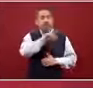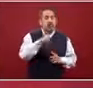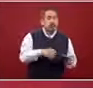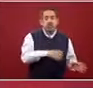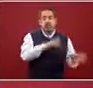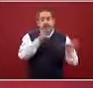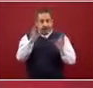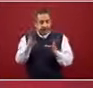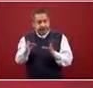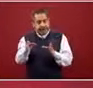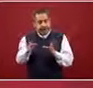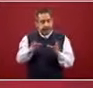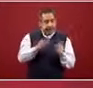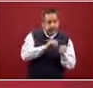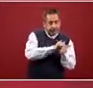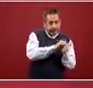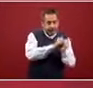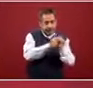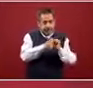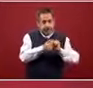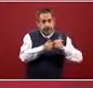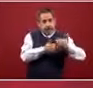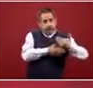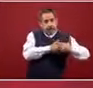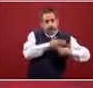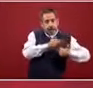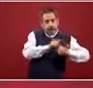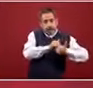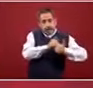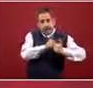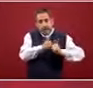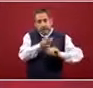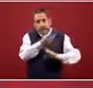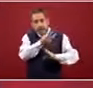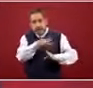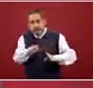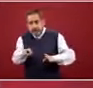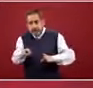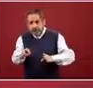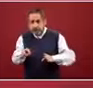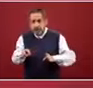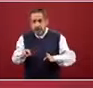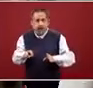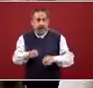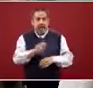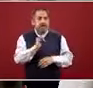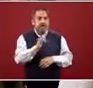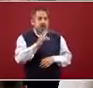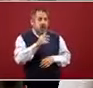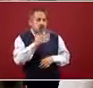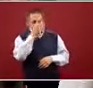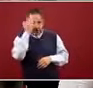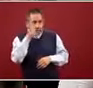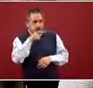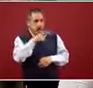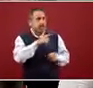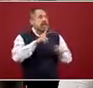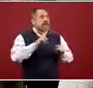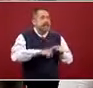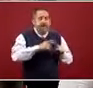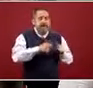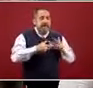Posteriormente y de manera continua, de manera progresiva, empieza a perderse la trazabilidad de los